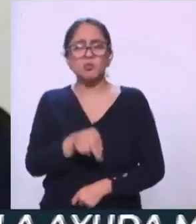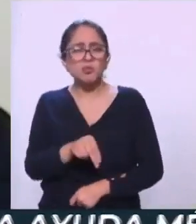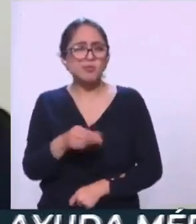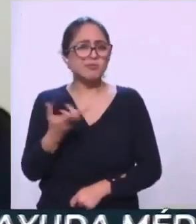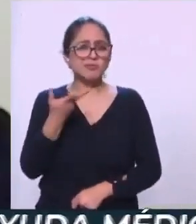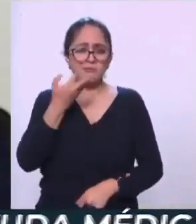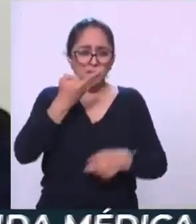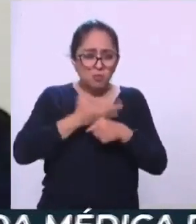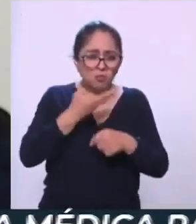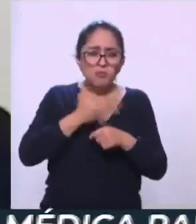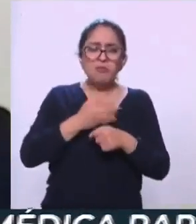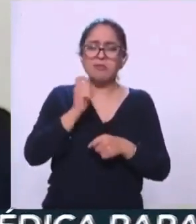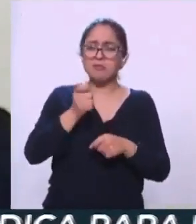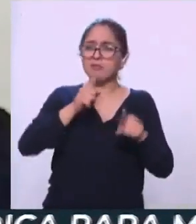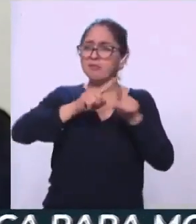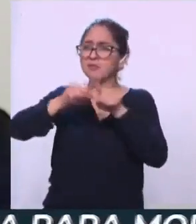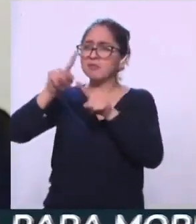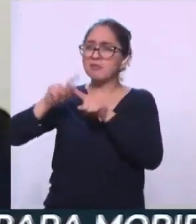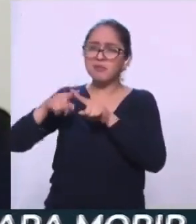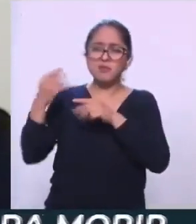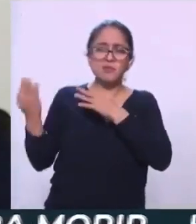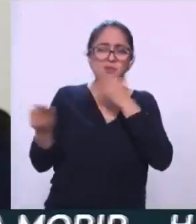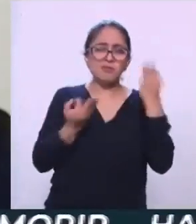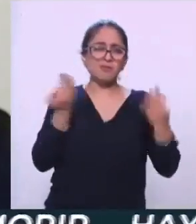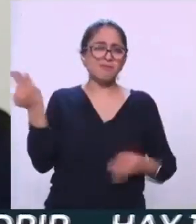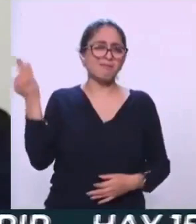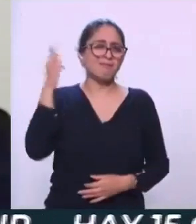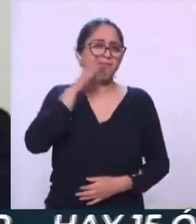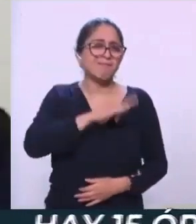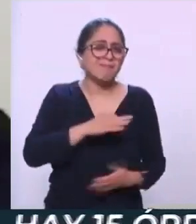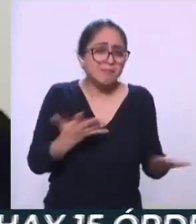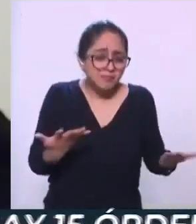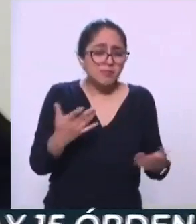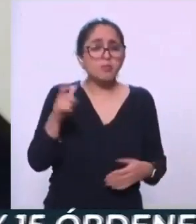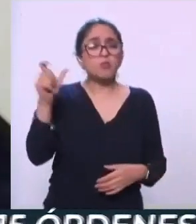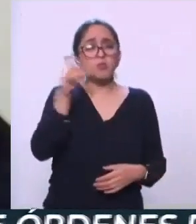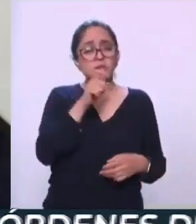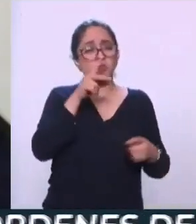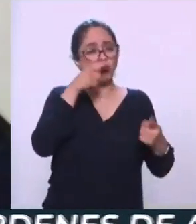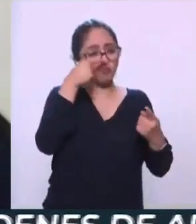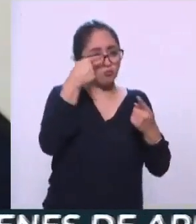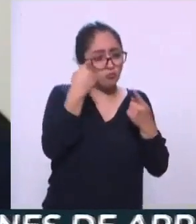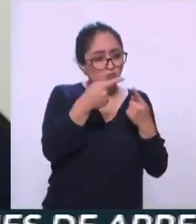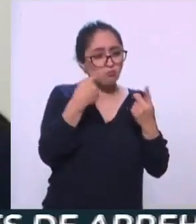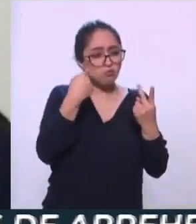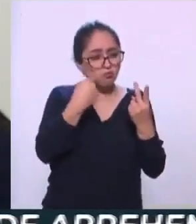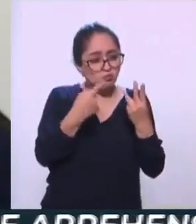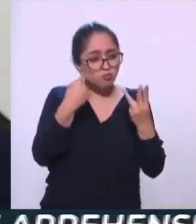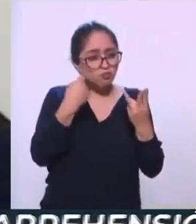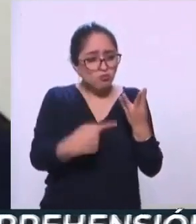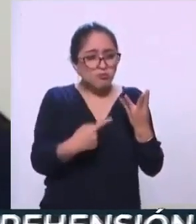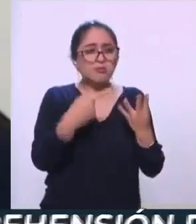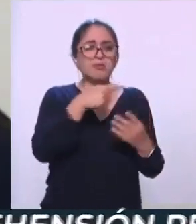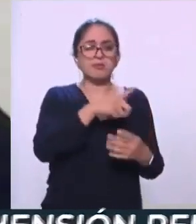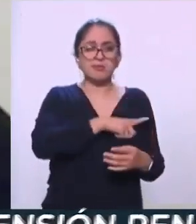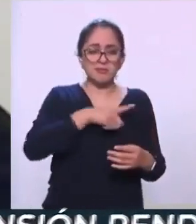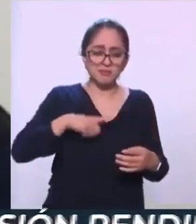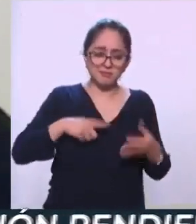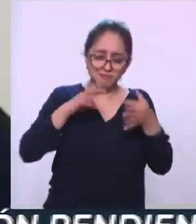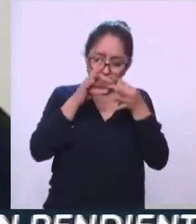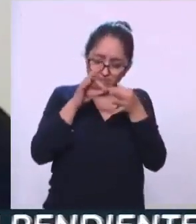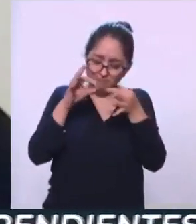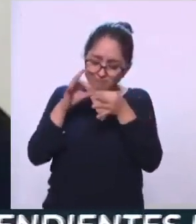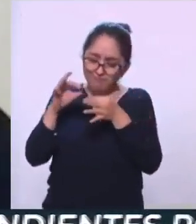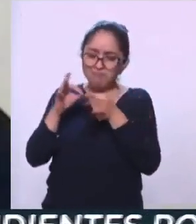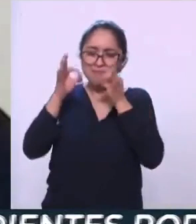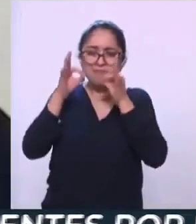lastimosamente se llenan con fake news. Y estos grupos de desinformación detectan esos vacíos que tienen que ser mejor explicados para